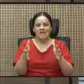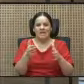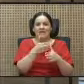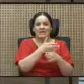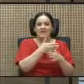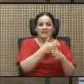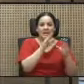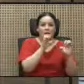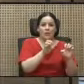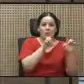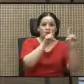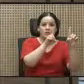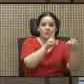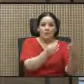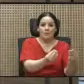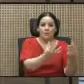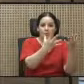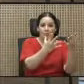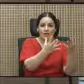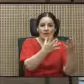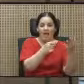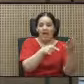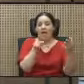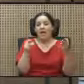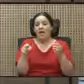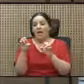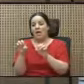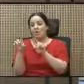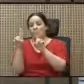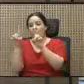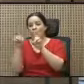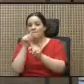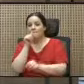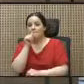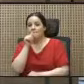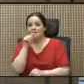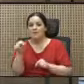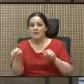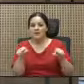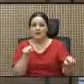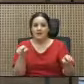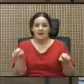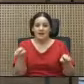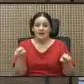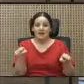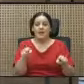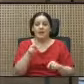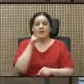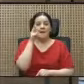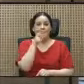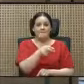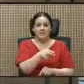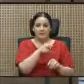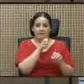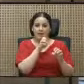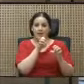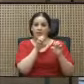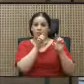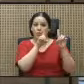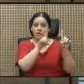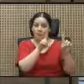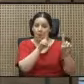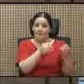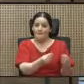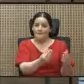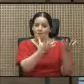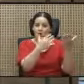educación pública y la educación privada, pero además entre la misma educación pública. Los estudiantes de